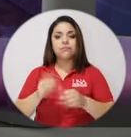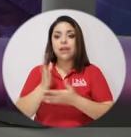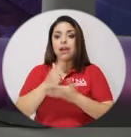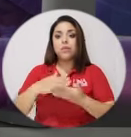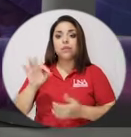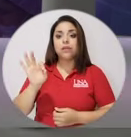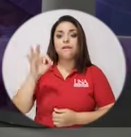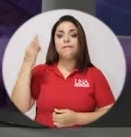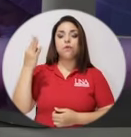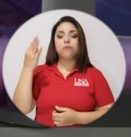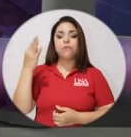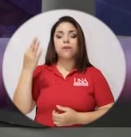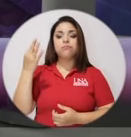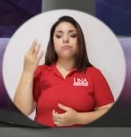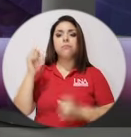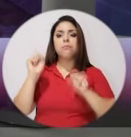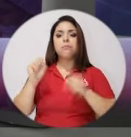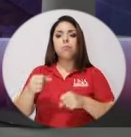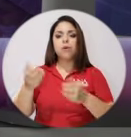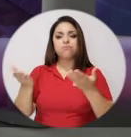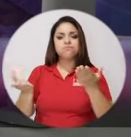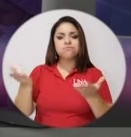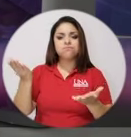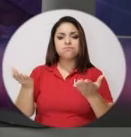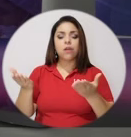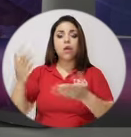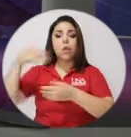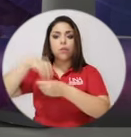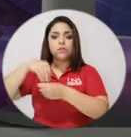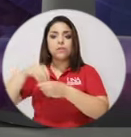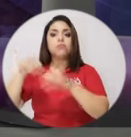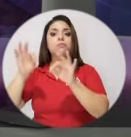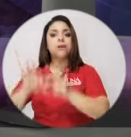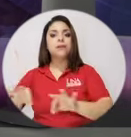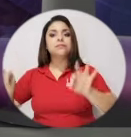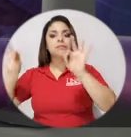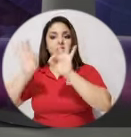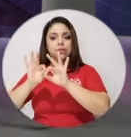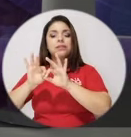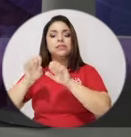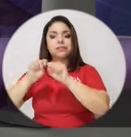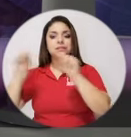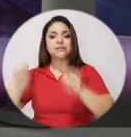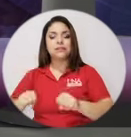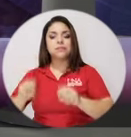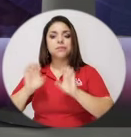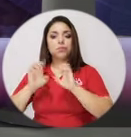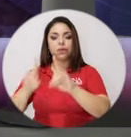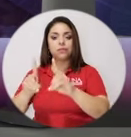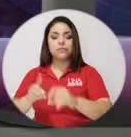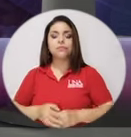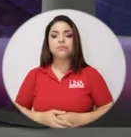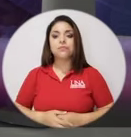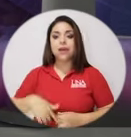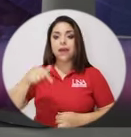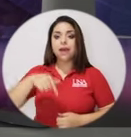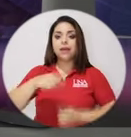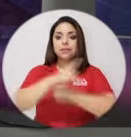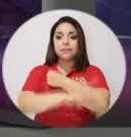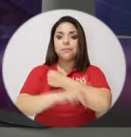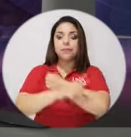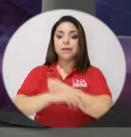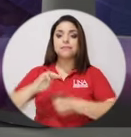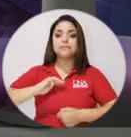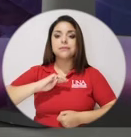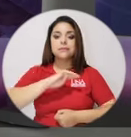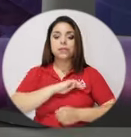manera condensar aquellos contenidos considerados como más relevantes por los sistemas educativos. En nuestro país, el Ministerio